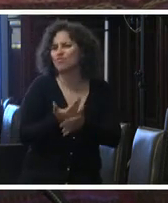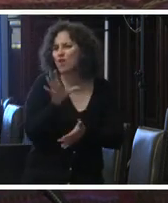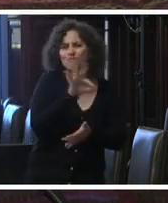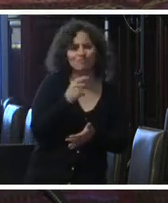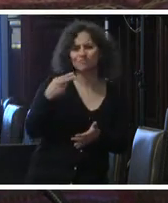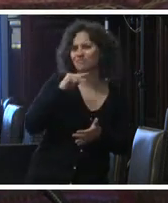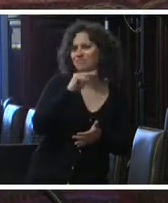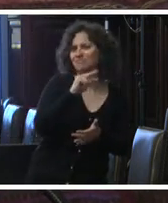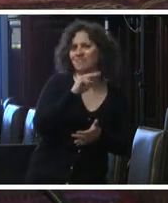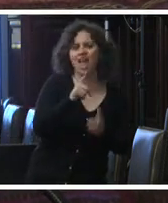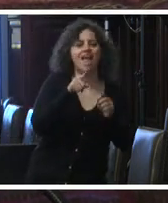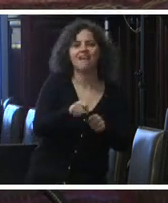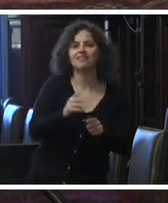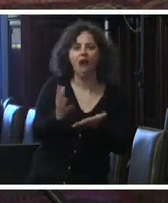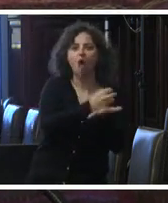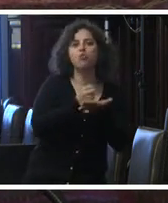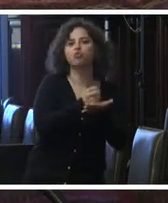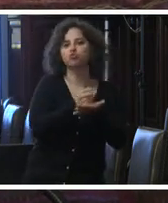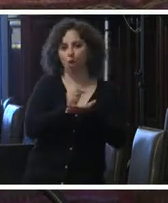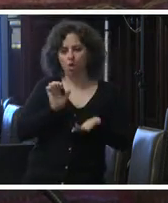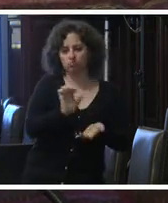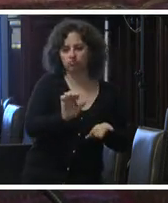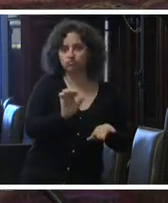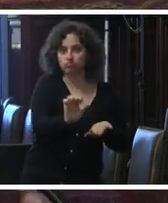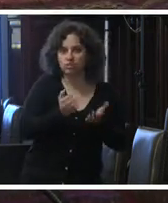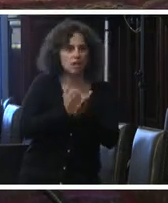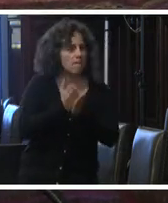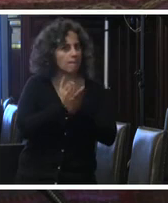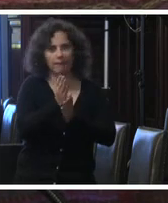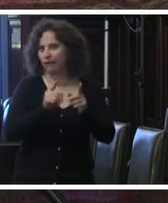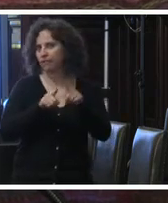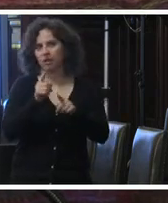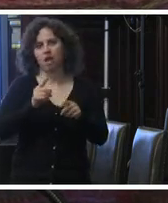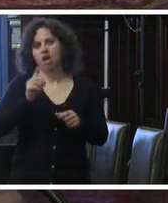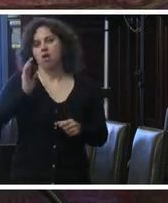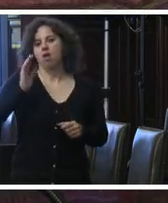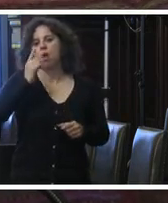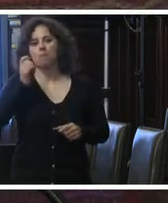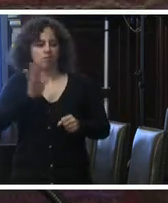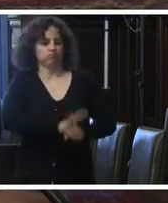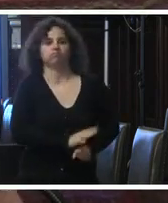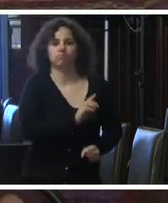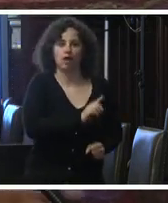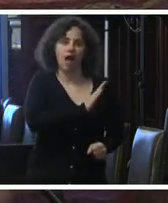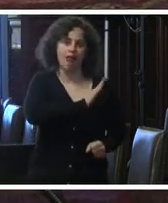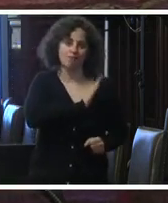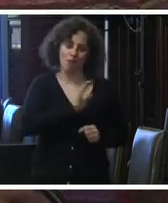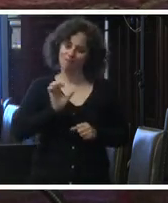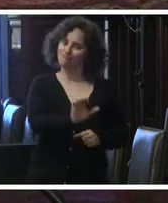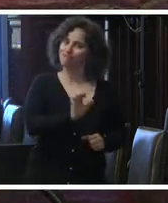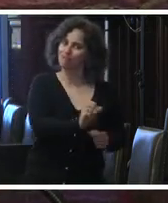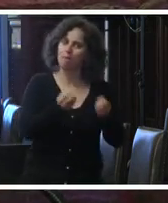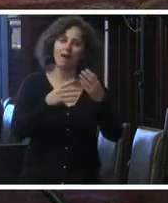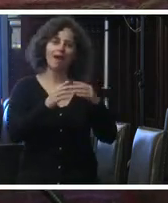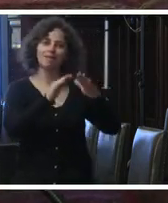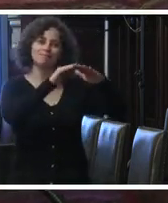permanentemente este uso de la violencia sexual, este uso de los estereotipos y prejuicios de género para poder afectarlas, para